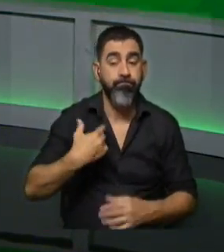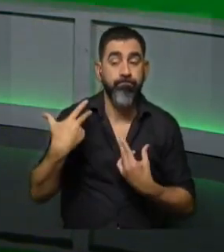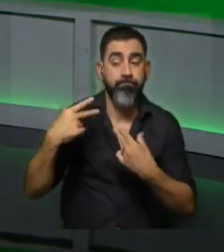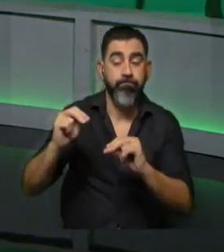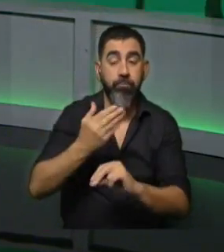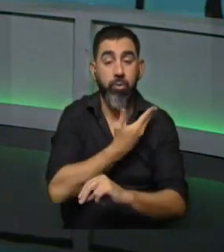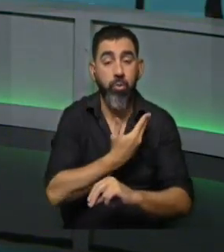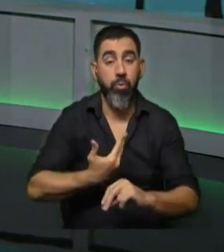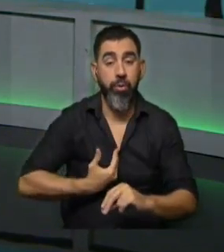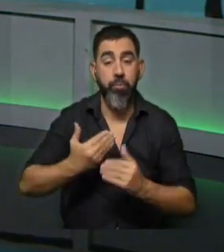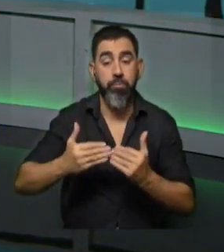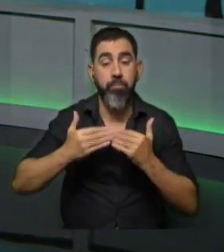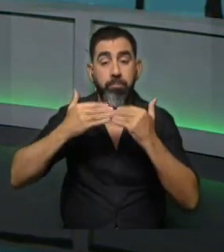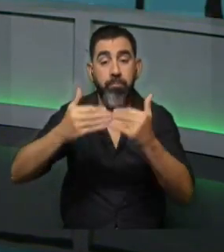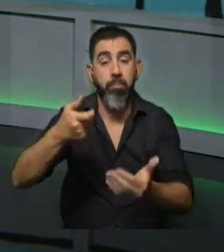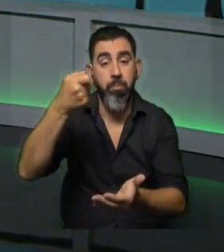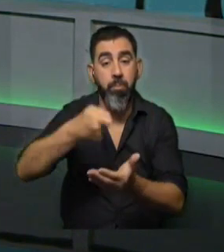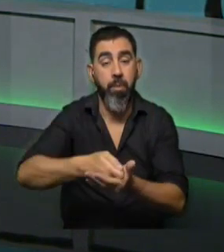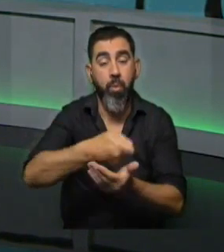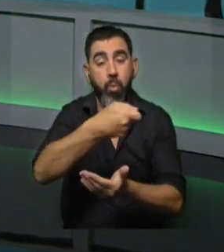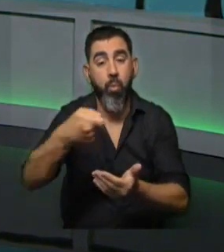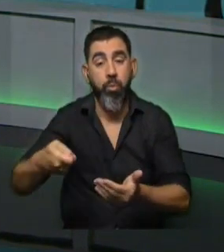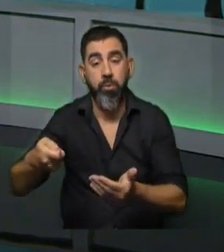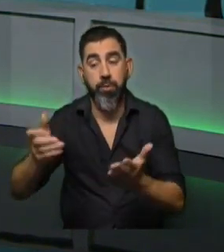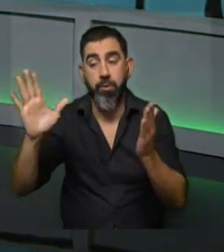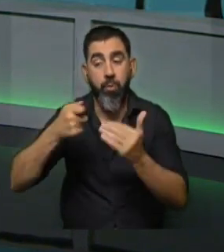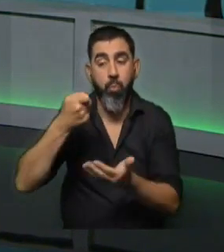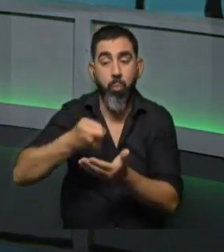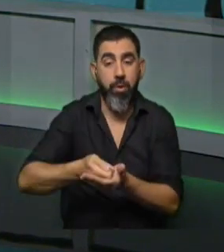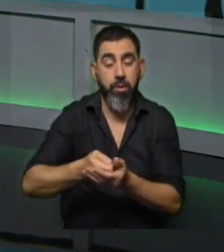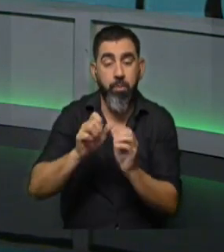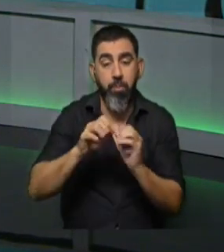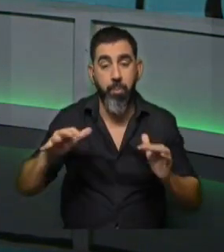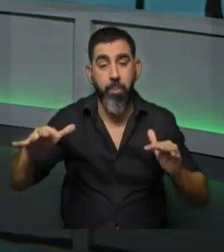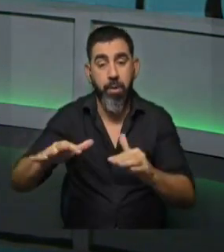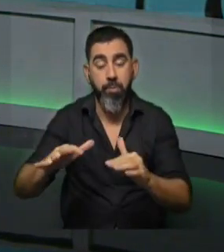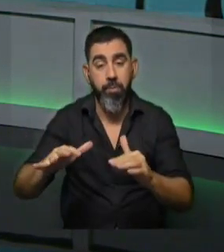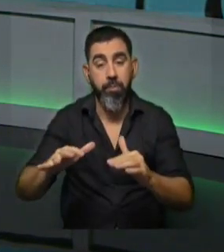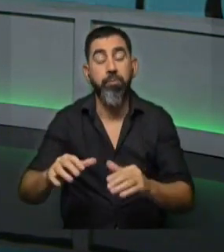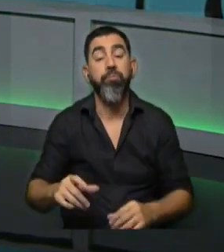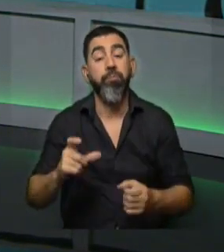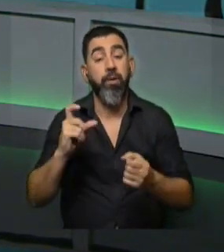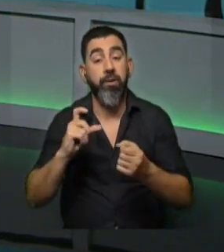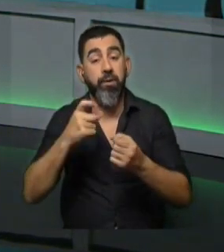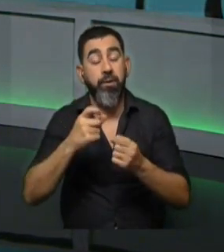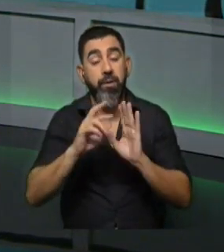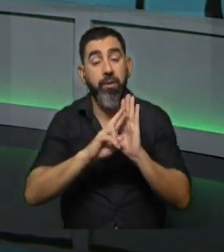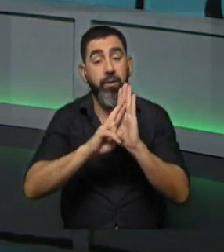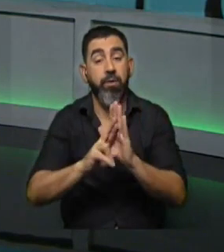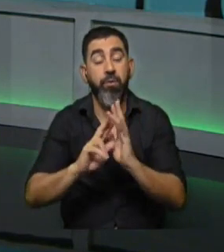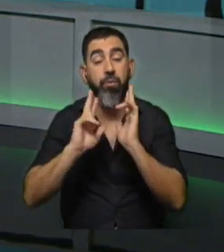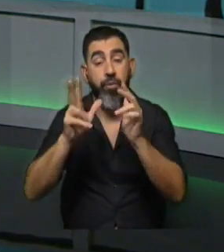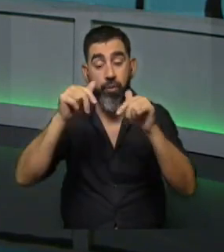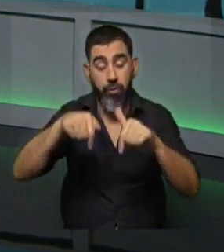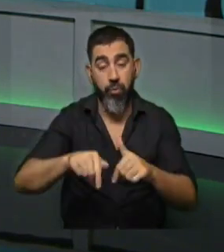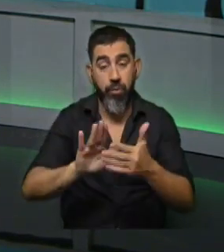negativa del gobierno en postergar el pago de créditos que aún no se pudieron pagar tras la pandemia el titular del colectivo Álvaro guviota dijo